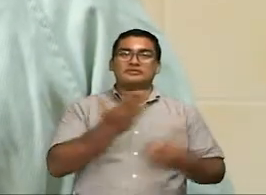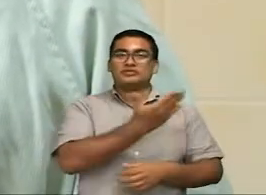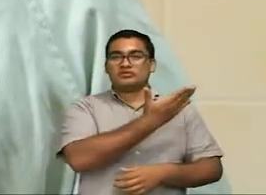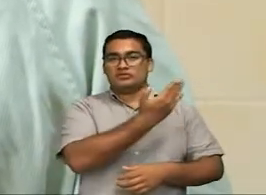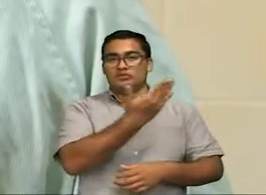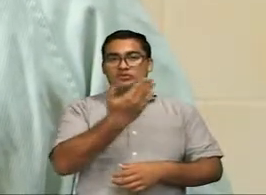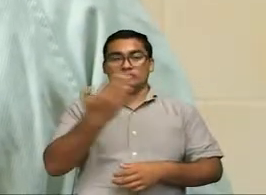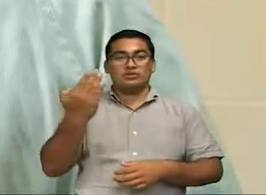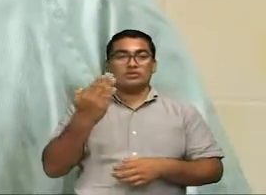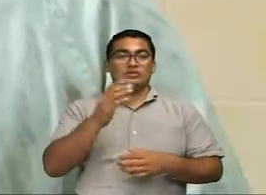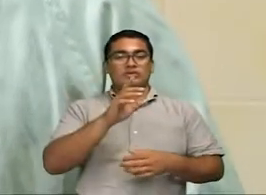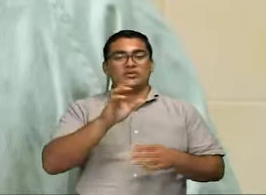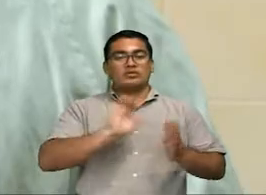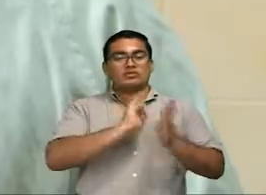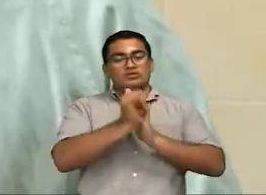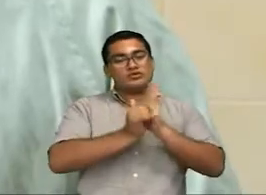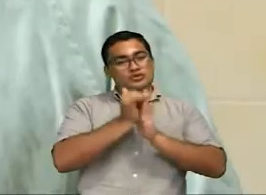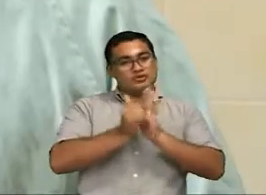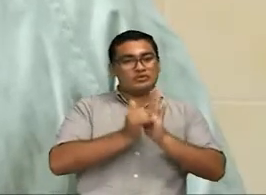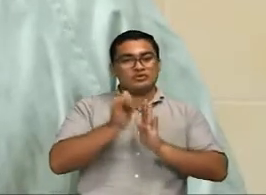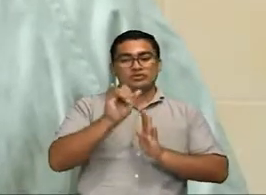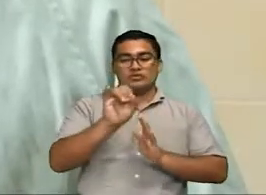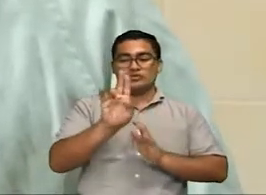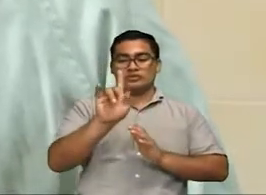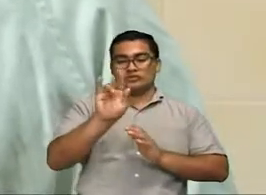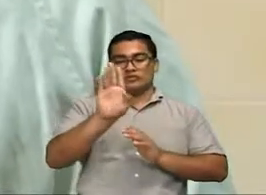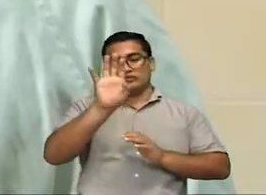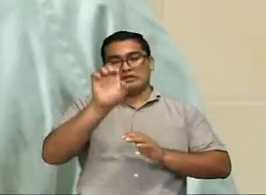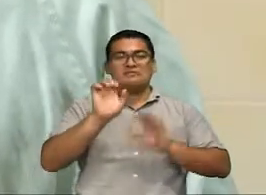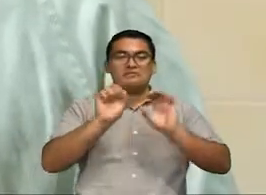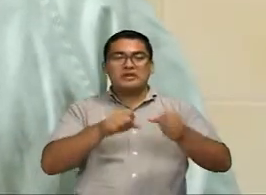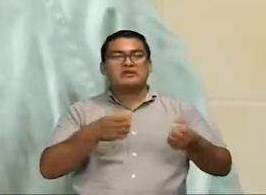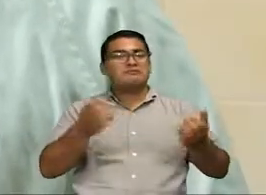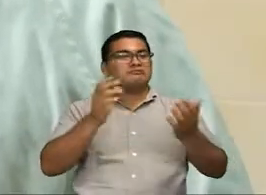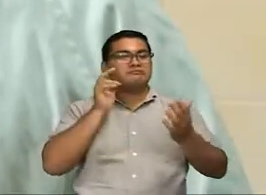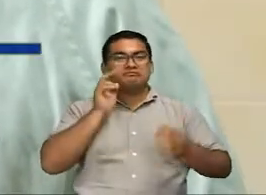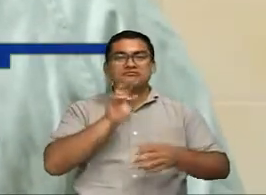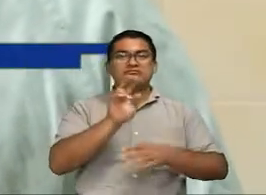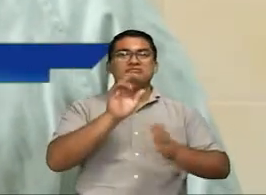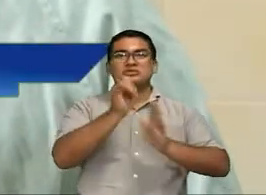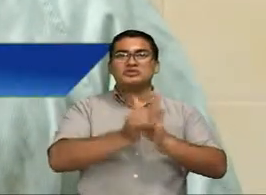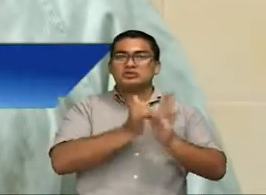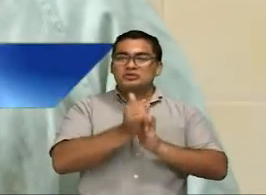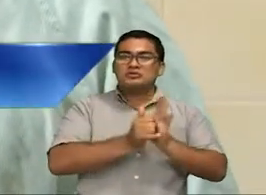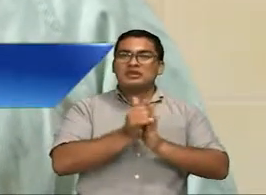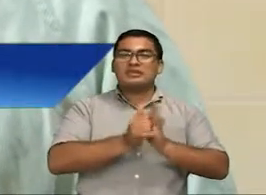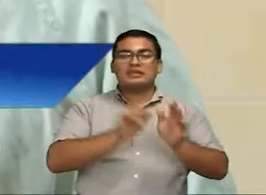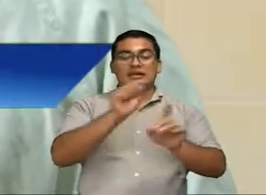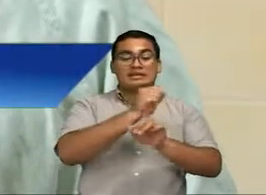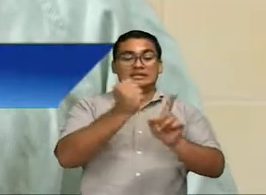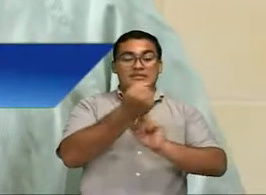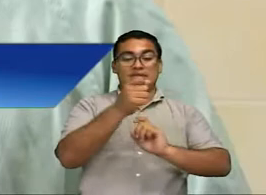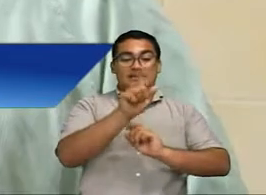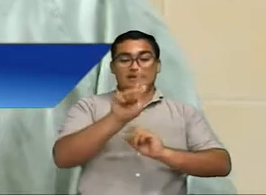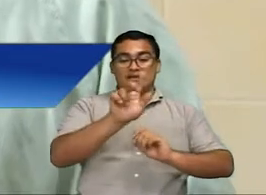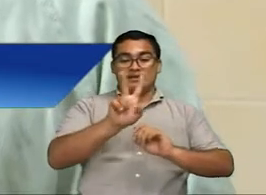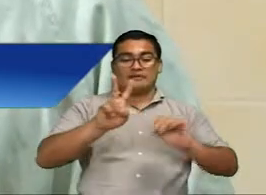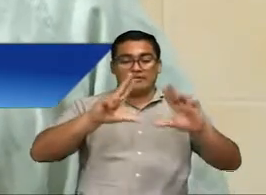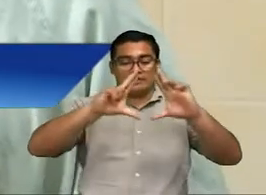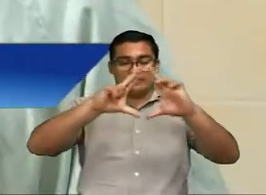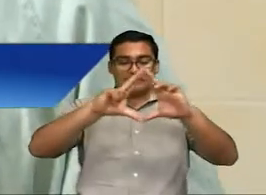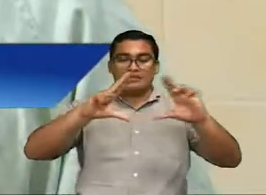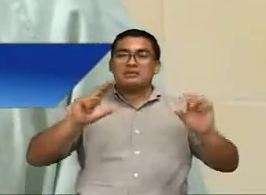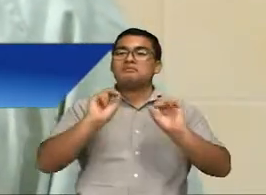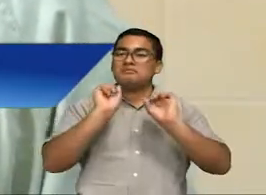nuestro canal de YouTube. Usted puede ver este y otro programa en YouTube, búsquenos en el buscador como Asamblea TVNIC y ahí nos